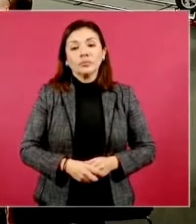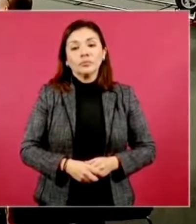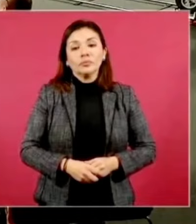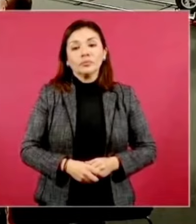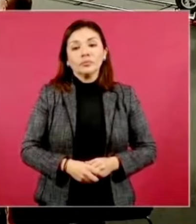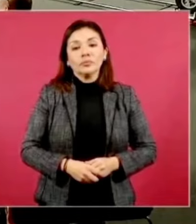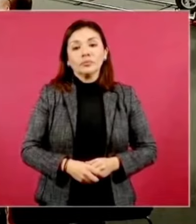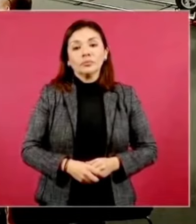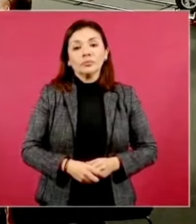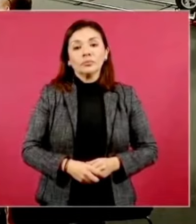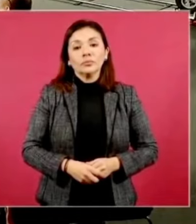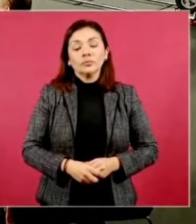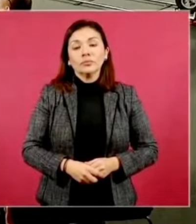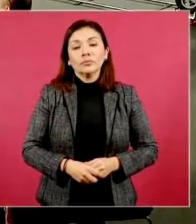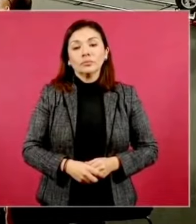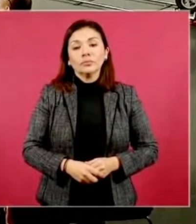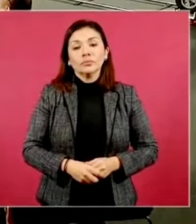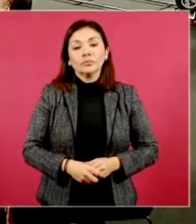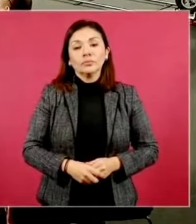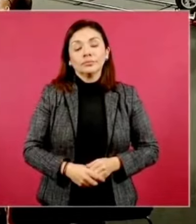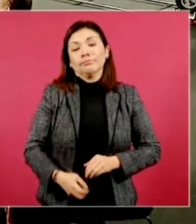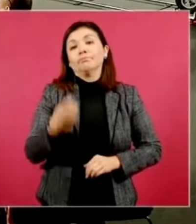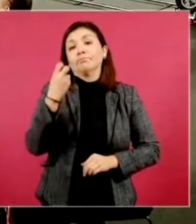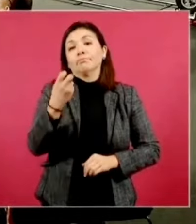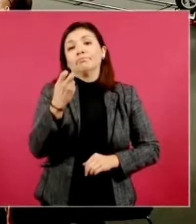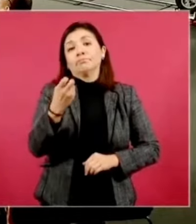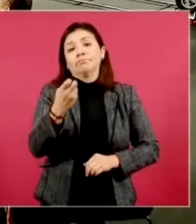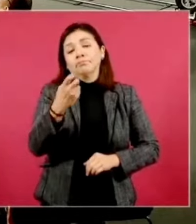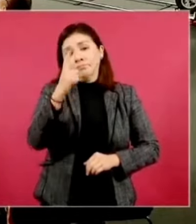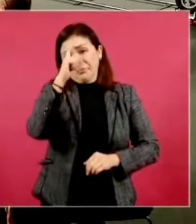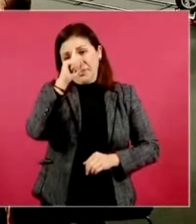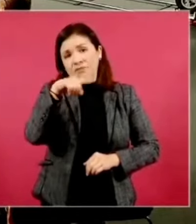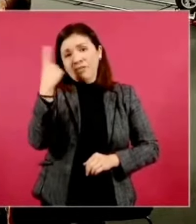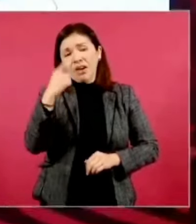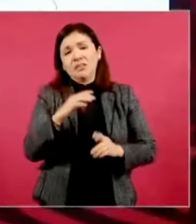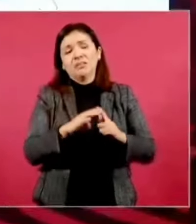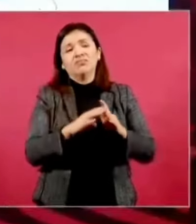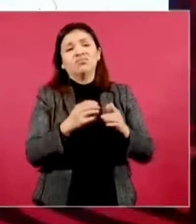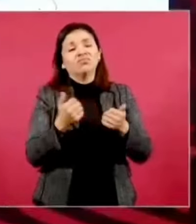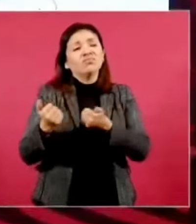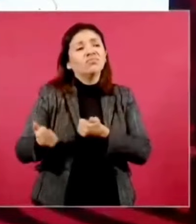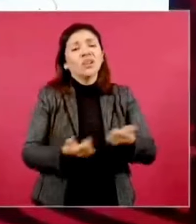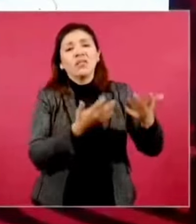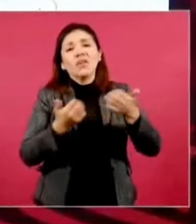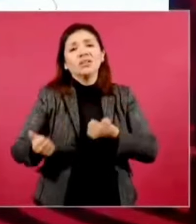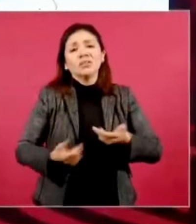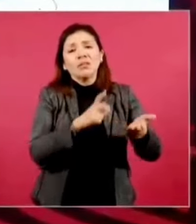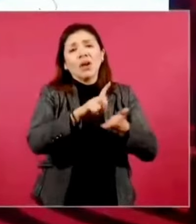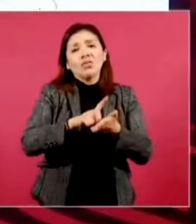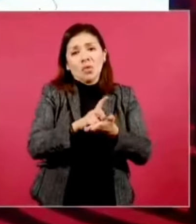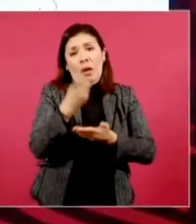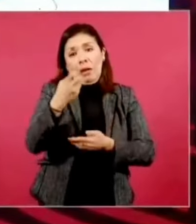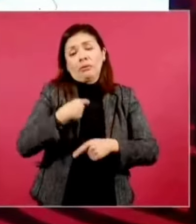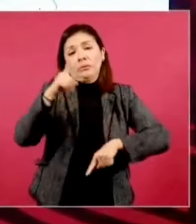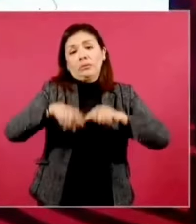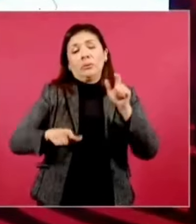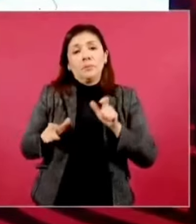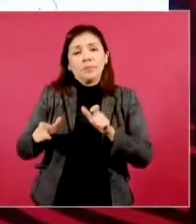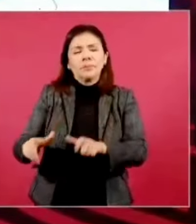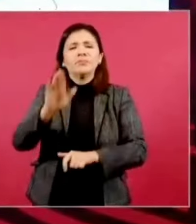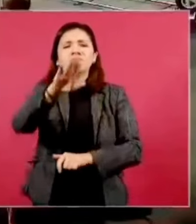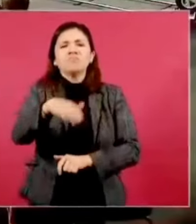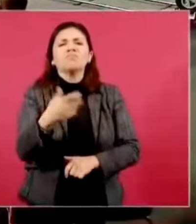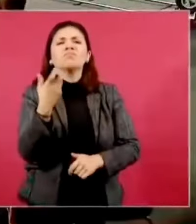Entonces, el tráfico de la droga, pues estamos trabajando. ¿Y cómo se está combatiendo el